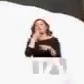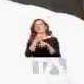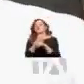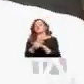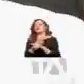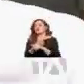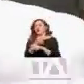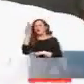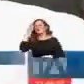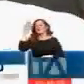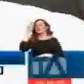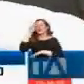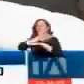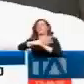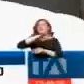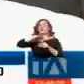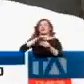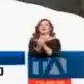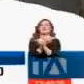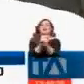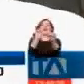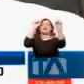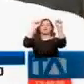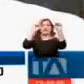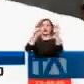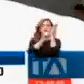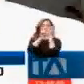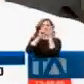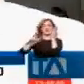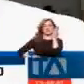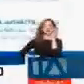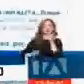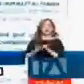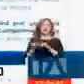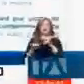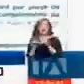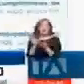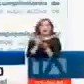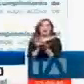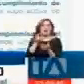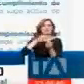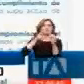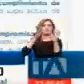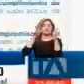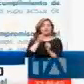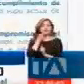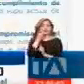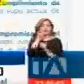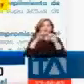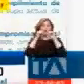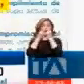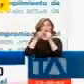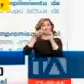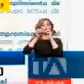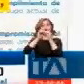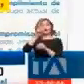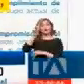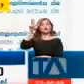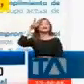no solo los que se abstuvieron estando presentes, hay que ver también los que no fueron. Lo que coincide con lo que expresa el bloque de Creo en